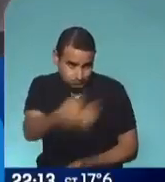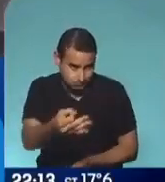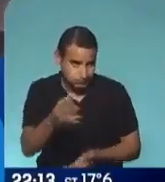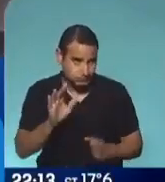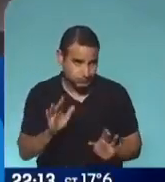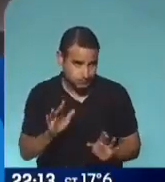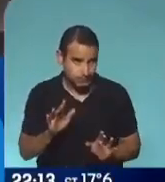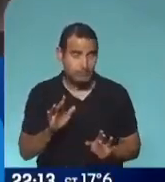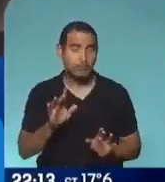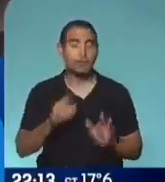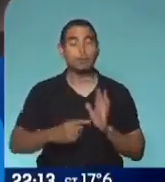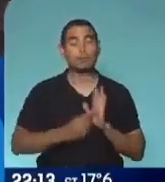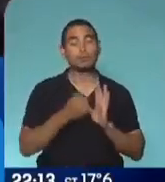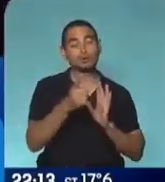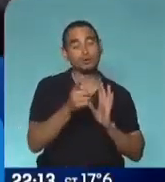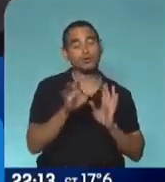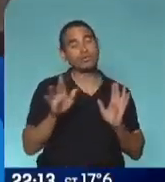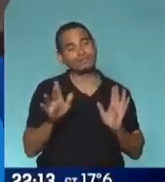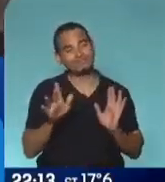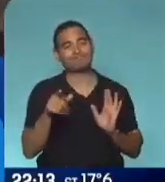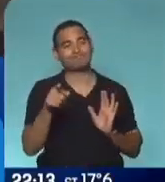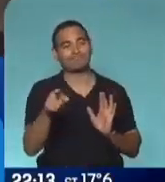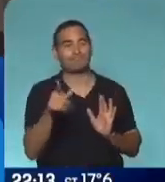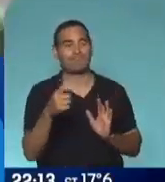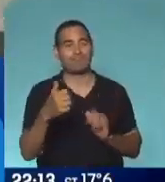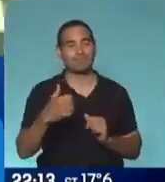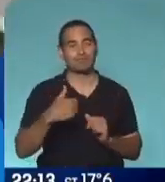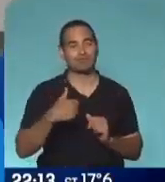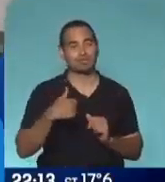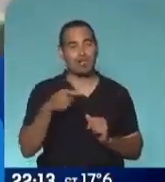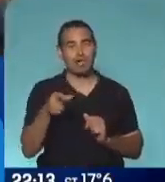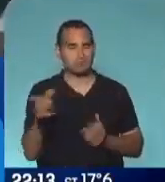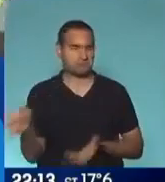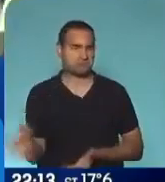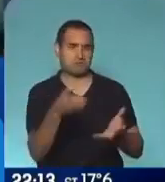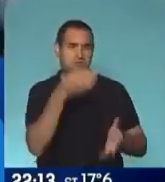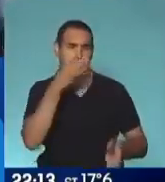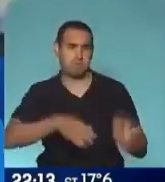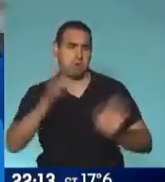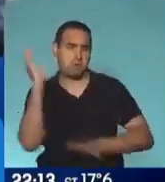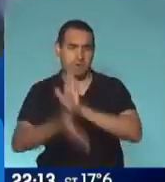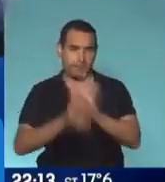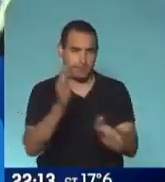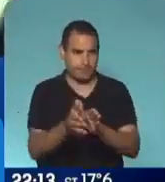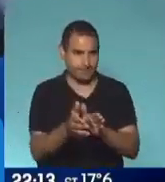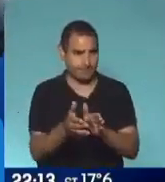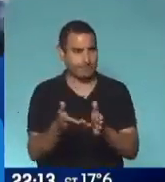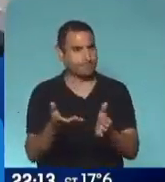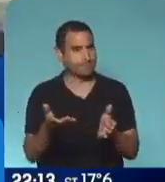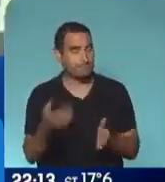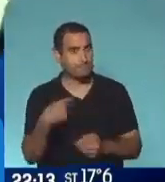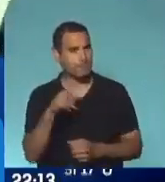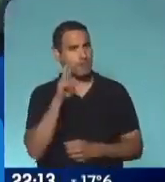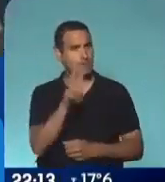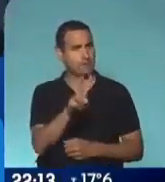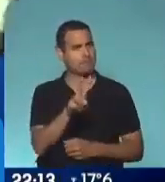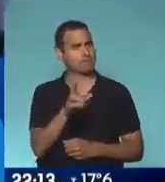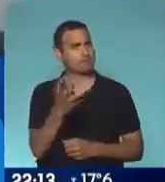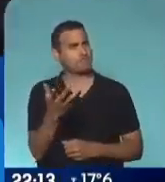la salvaguarda que le dieron al sector militar para una represión abierta. Entonces, efectivamente, lo que se está viendo